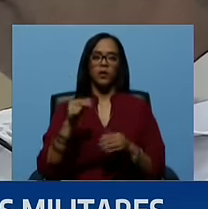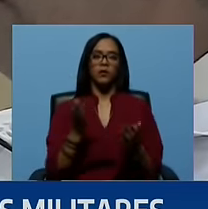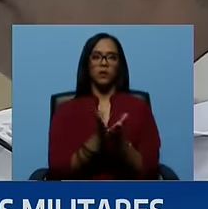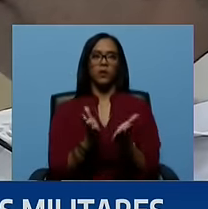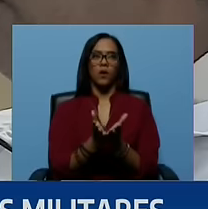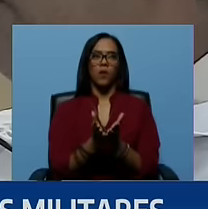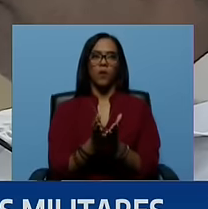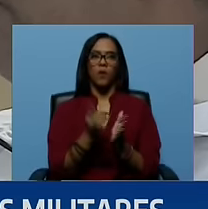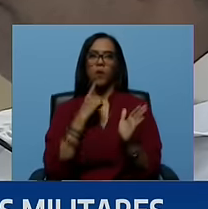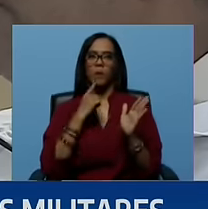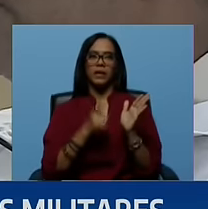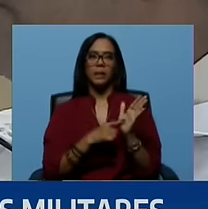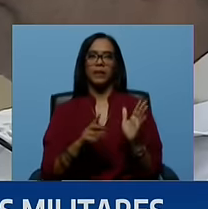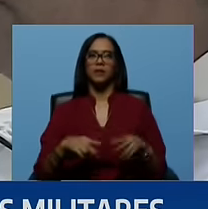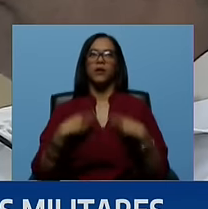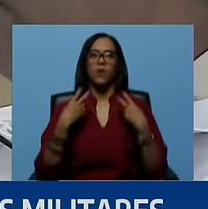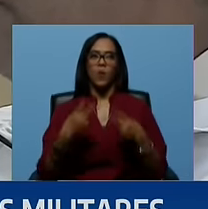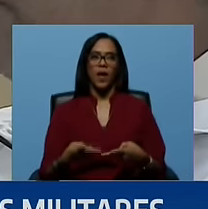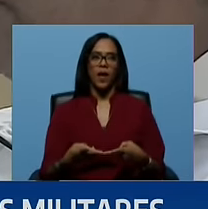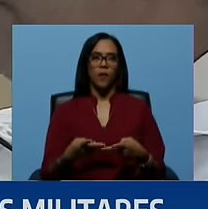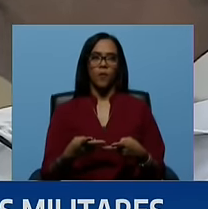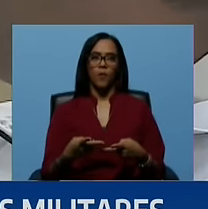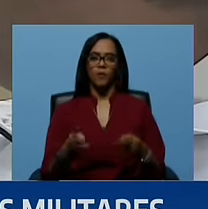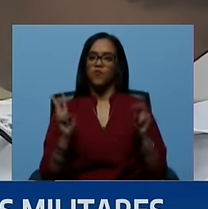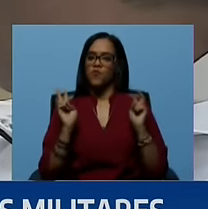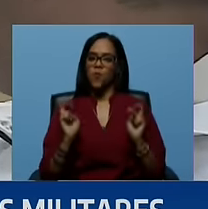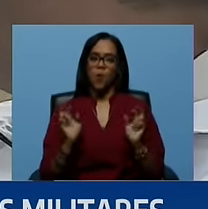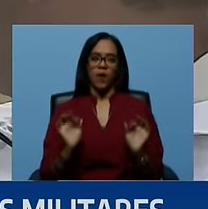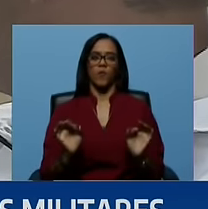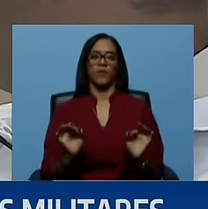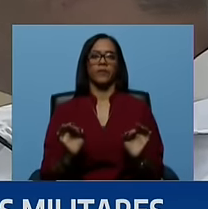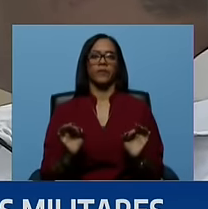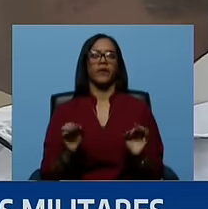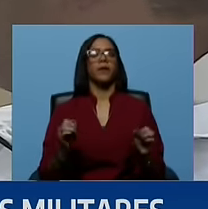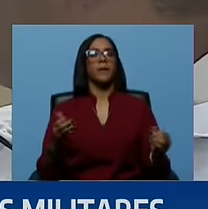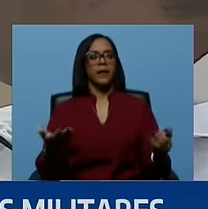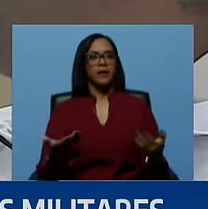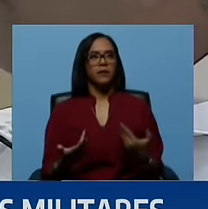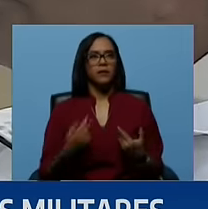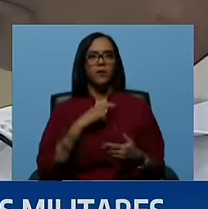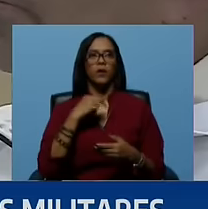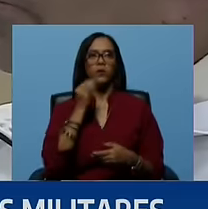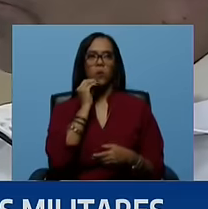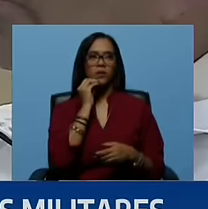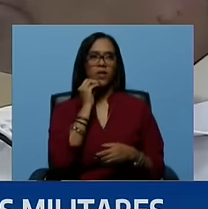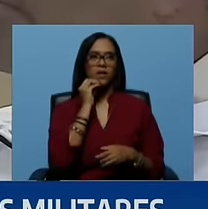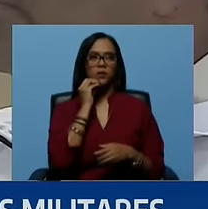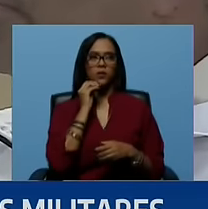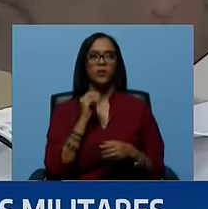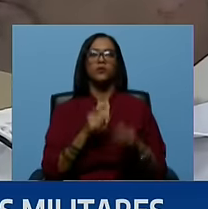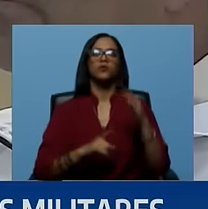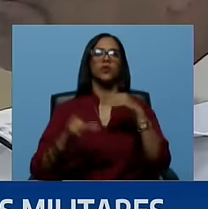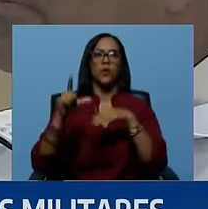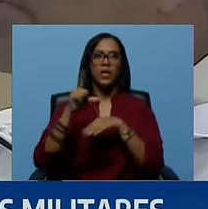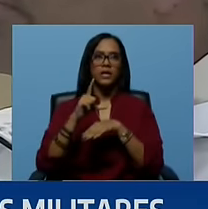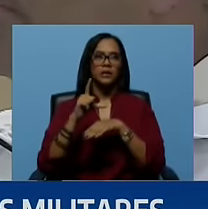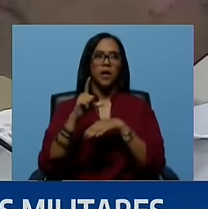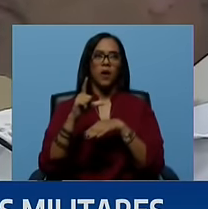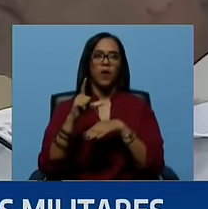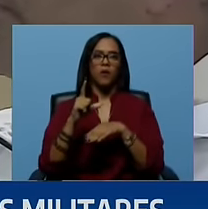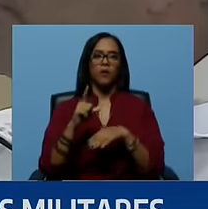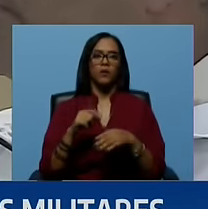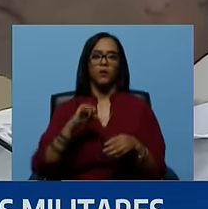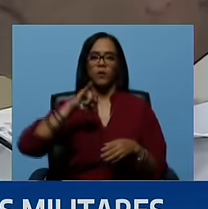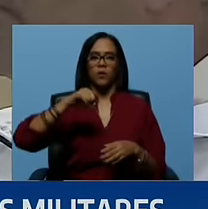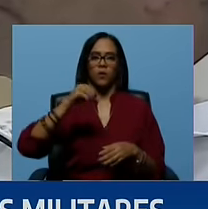completamente nuevo de paquete van a recibir nuestros muchachos su Liceo José